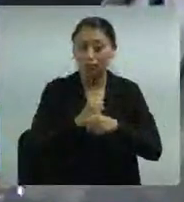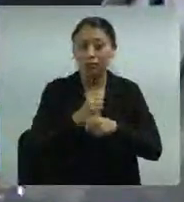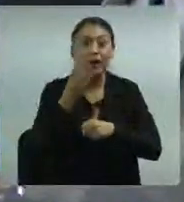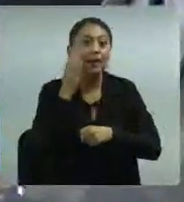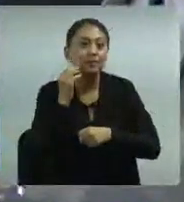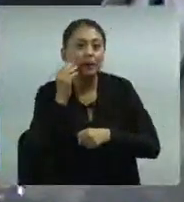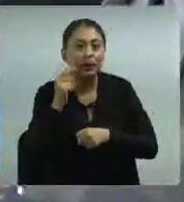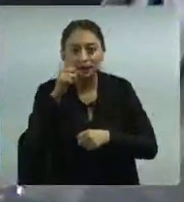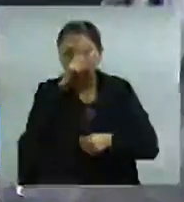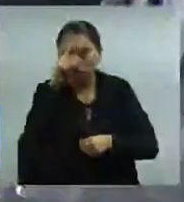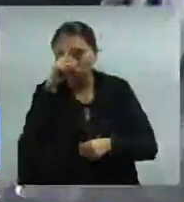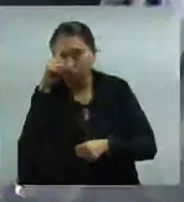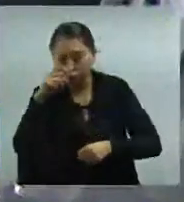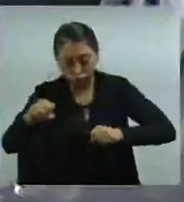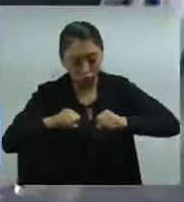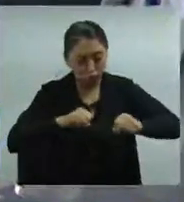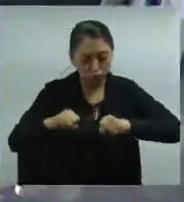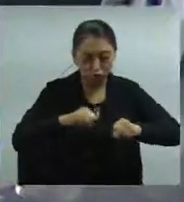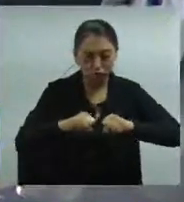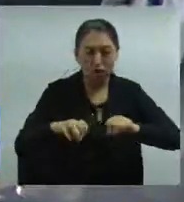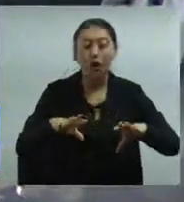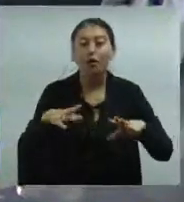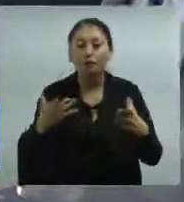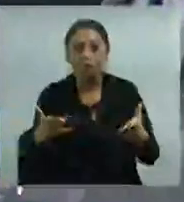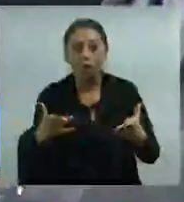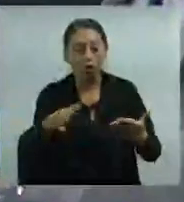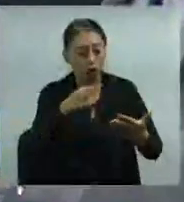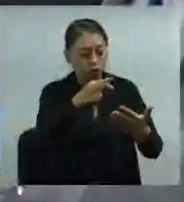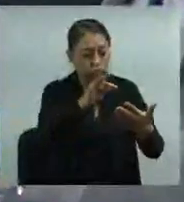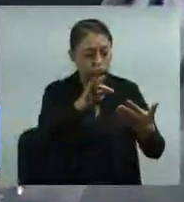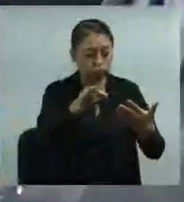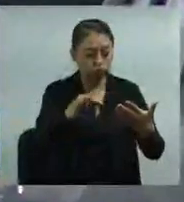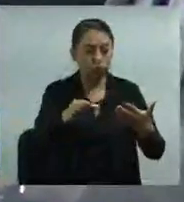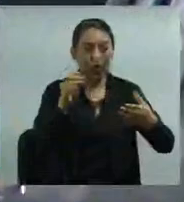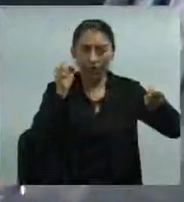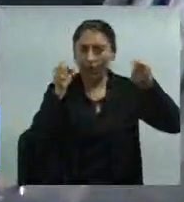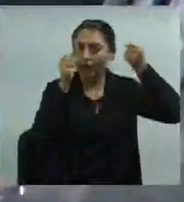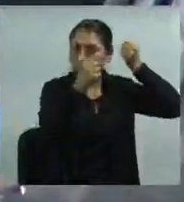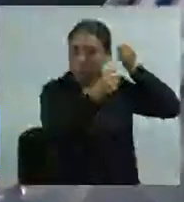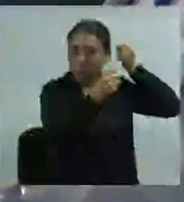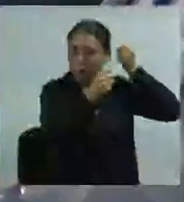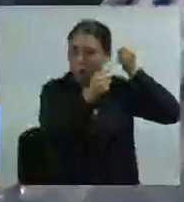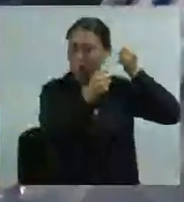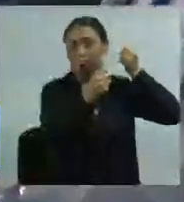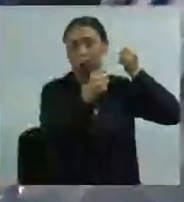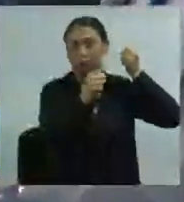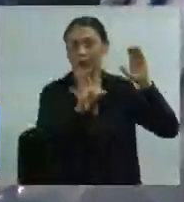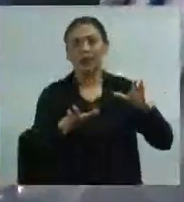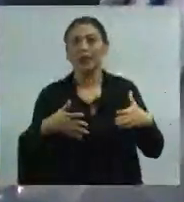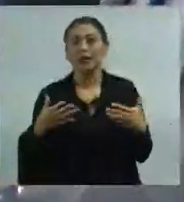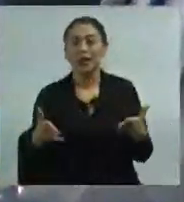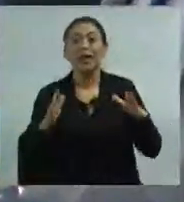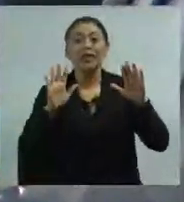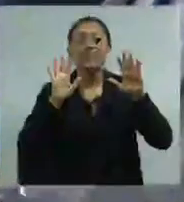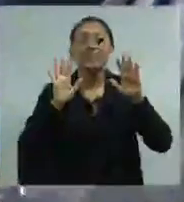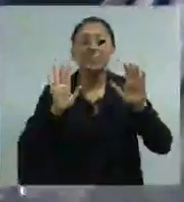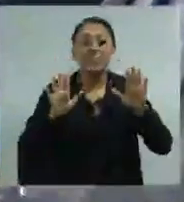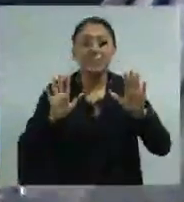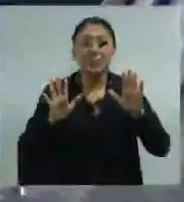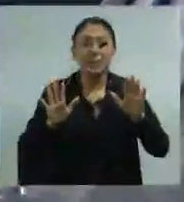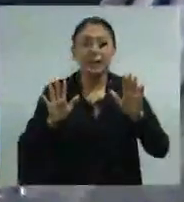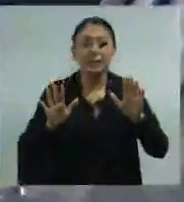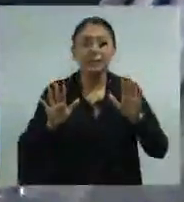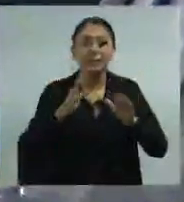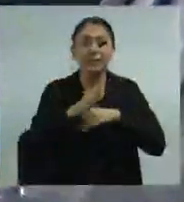digo ejercicio, miren ustedes, está calificando graduación y que muchas veces se contemplan 10 años de graduado